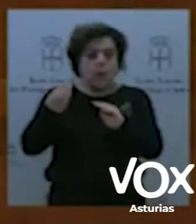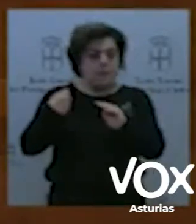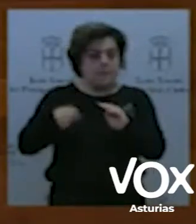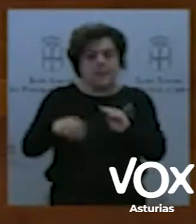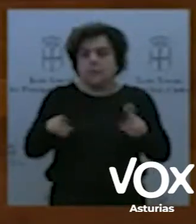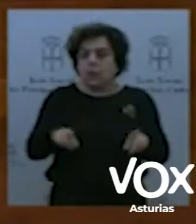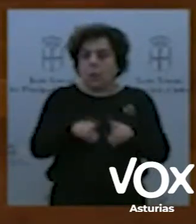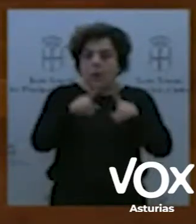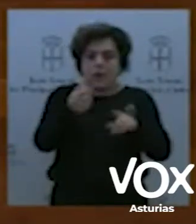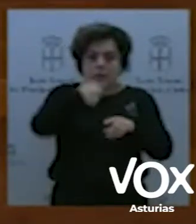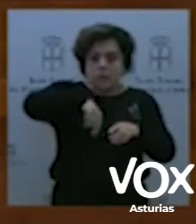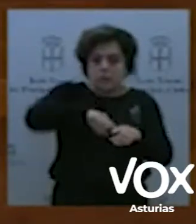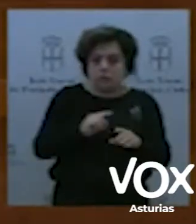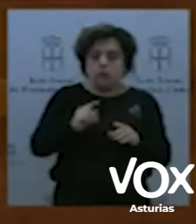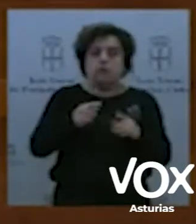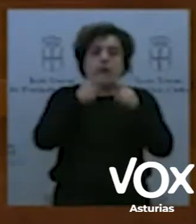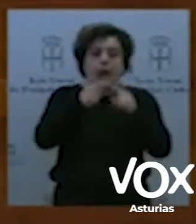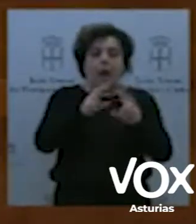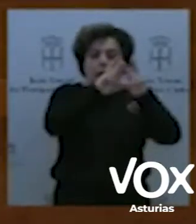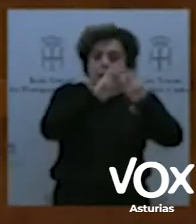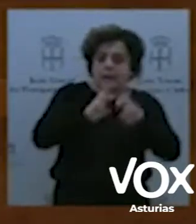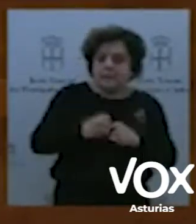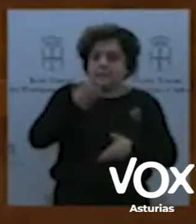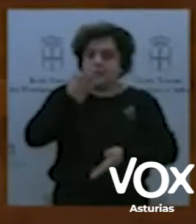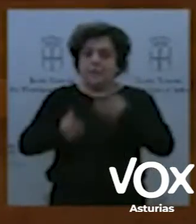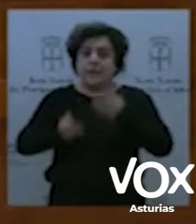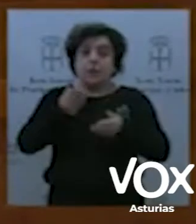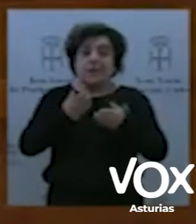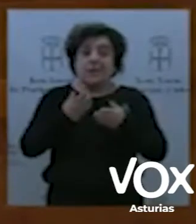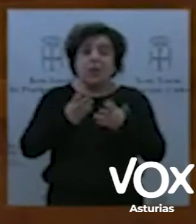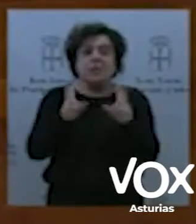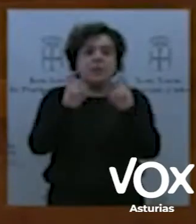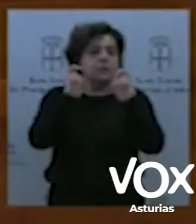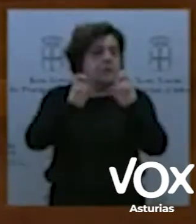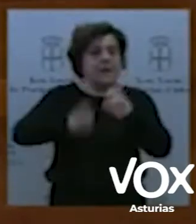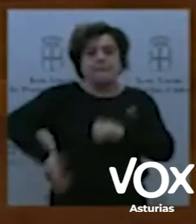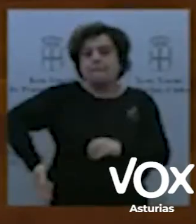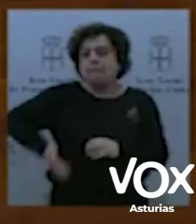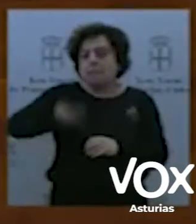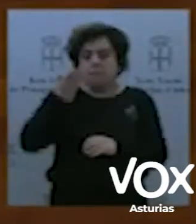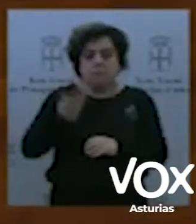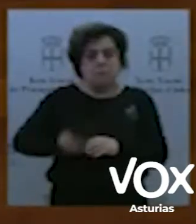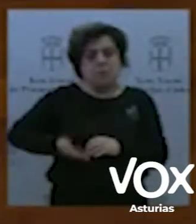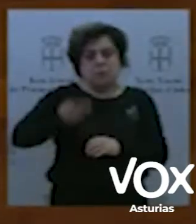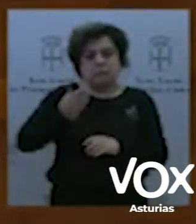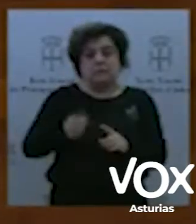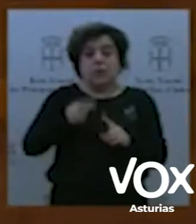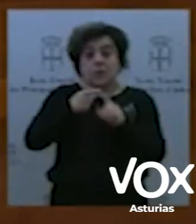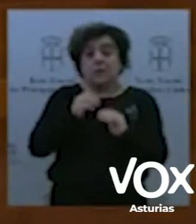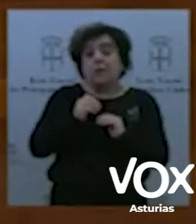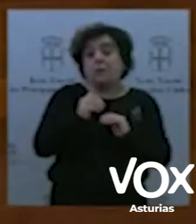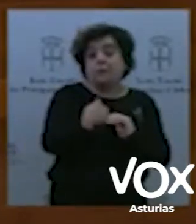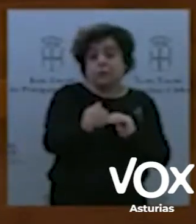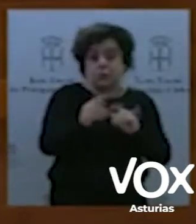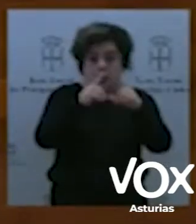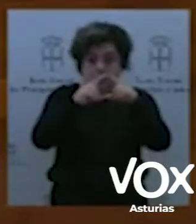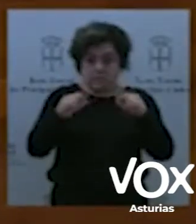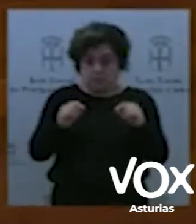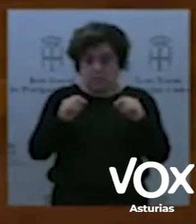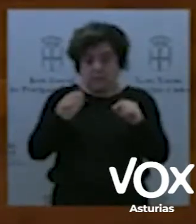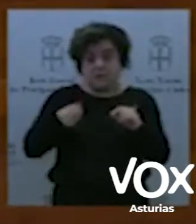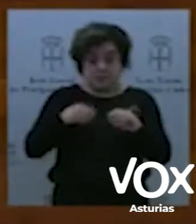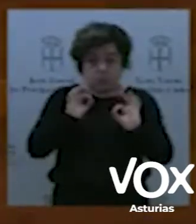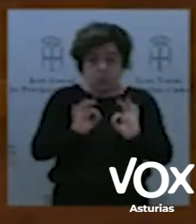valoración de un tema crucial para el futuro de Asturias como es este. Del mismo modo, agradecemos también a la